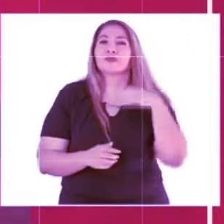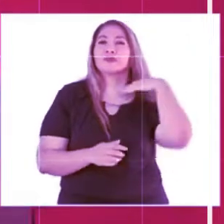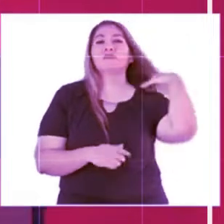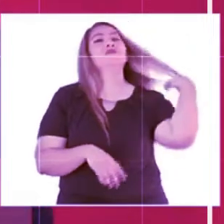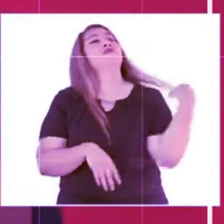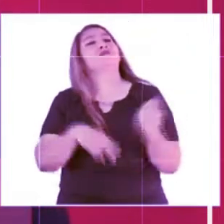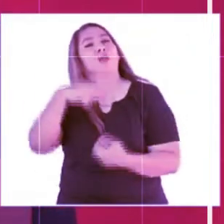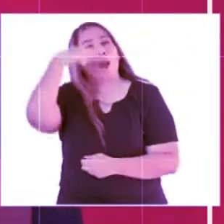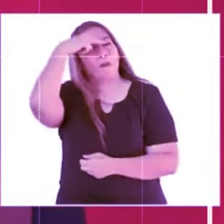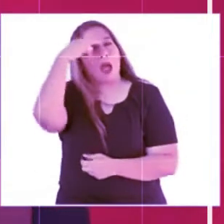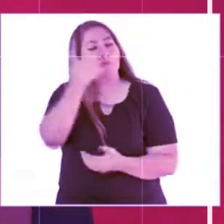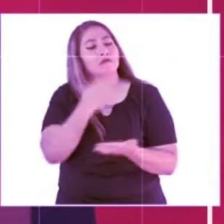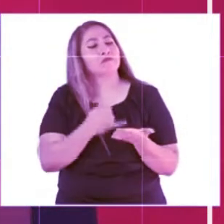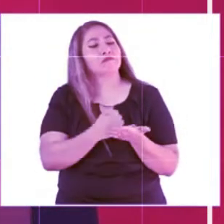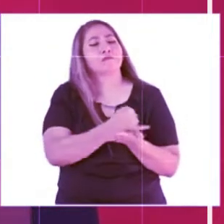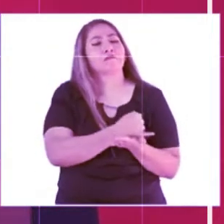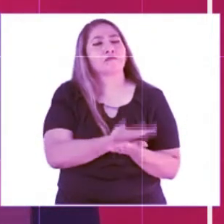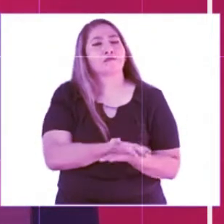México ha